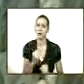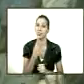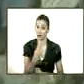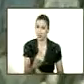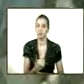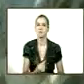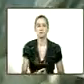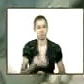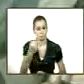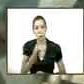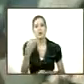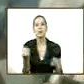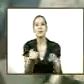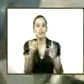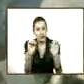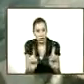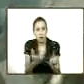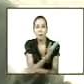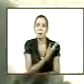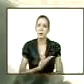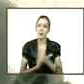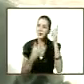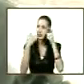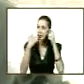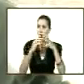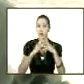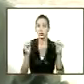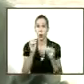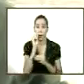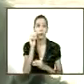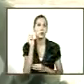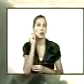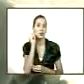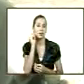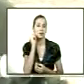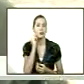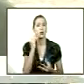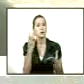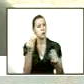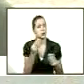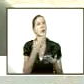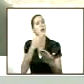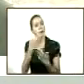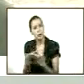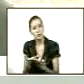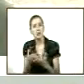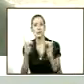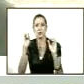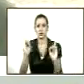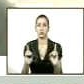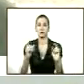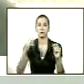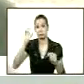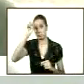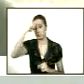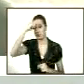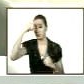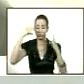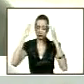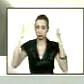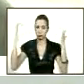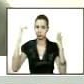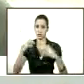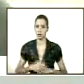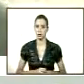reconoce el gesto del presidente Chávez. Todos los pescadores tenemos que estar muy agradecidos de esta decisión sabia que ha hecho